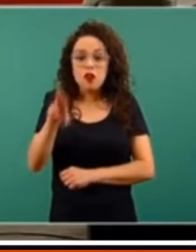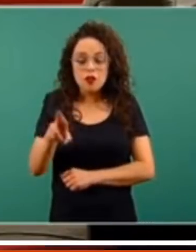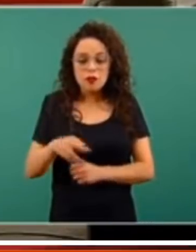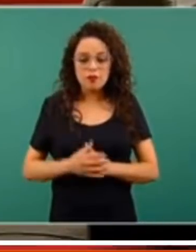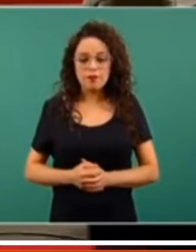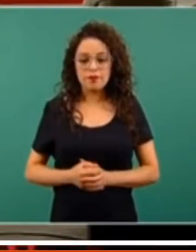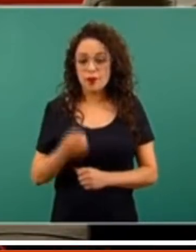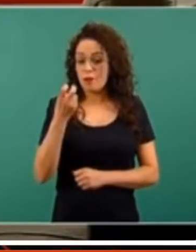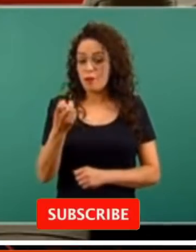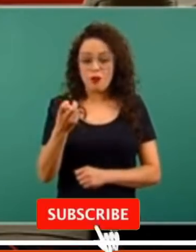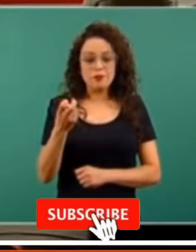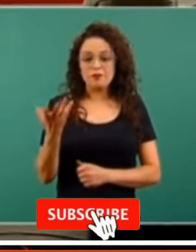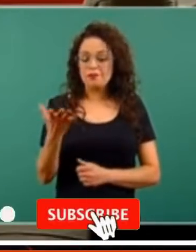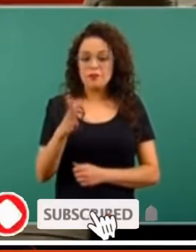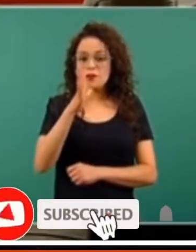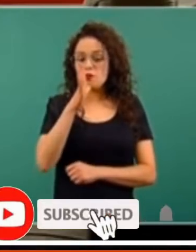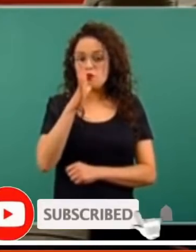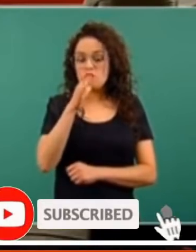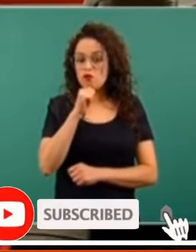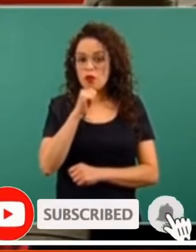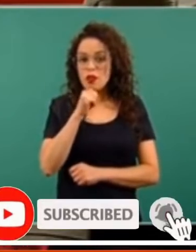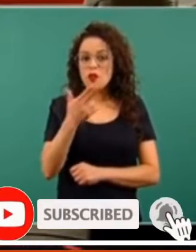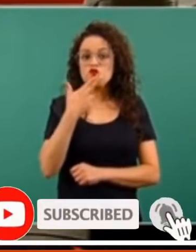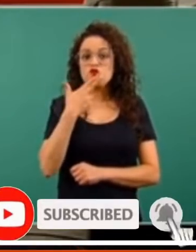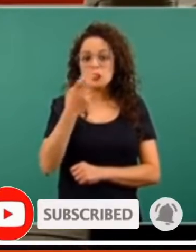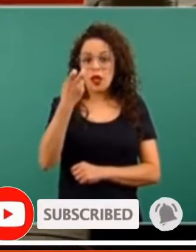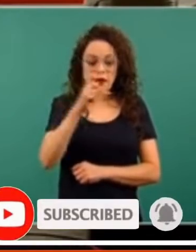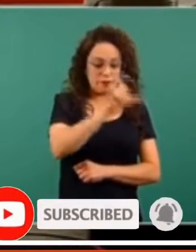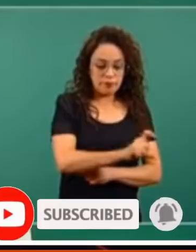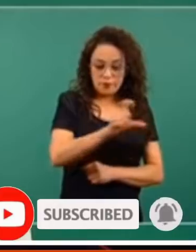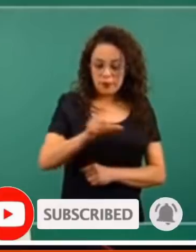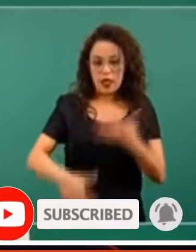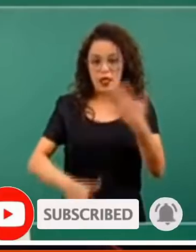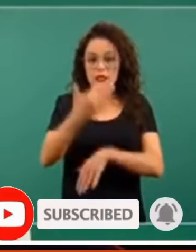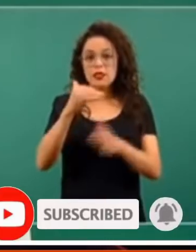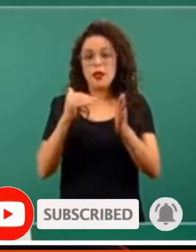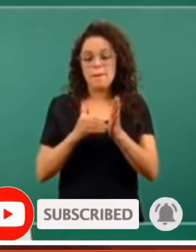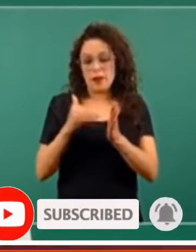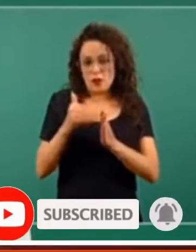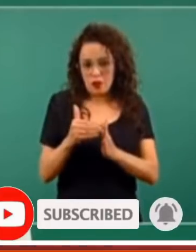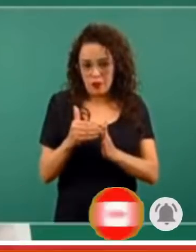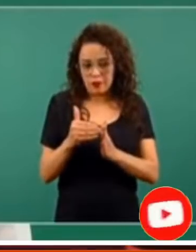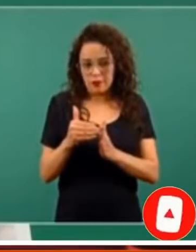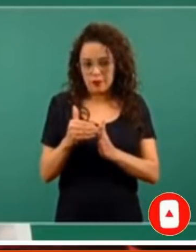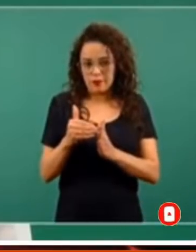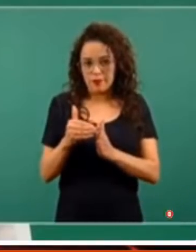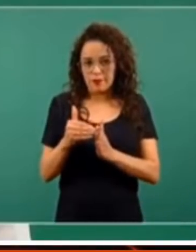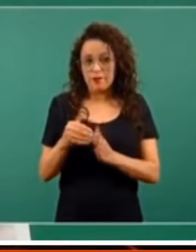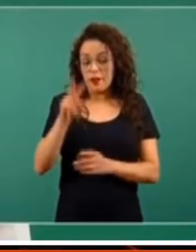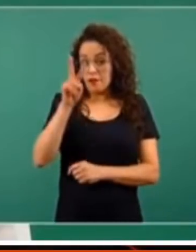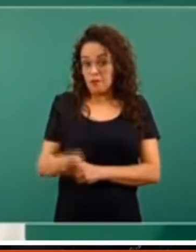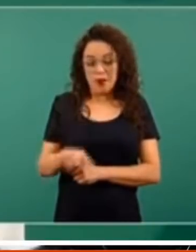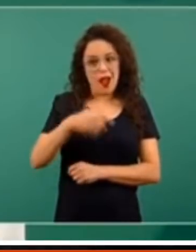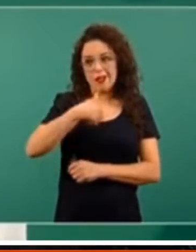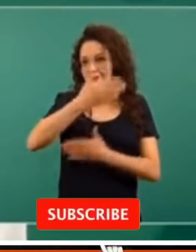inviable lo equivalente a estos 15 millones de dosis de vacuna. Desconocemos, porque hasta el momento no